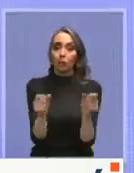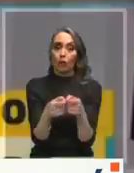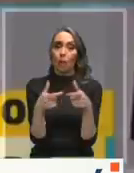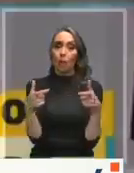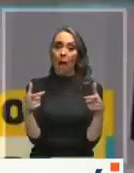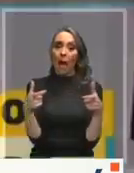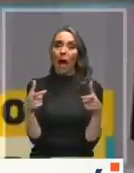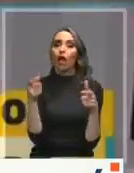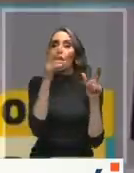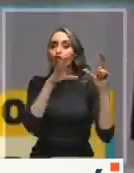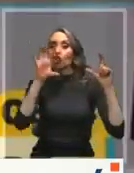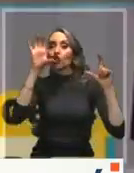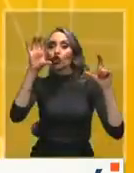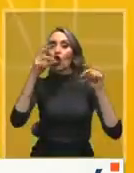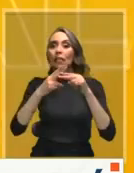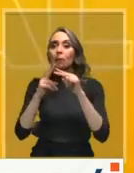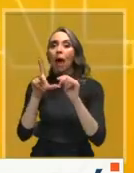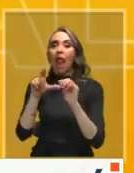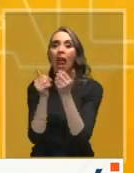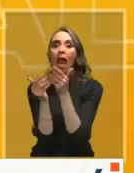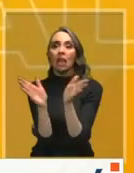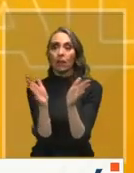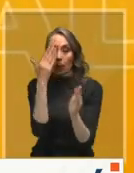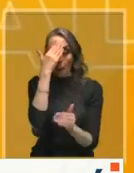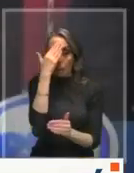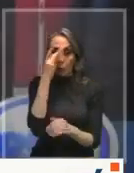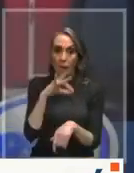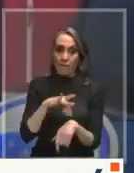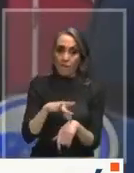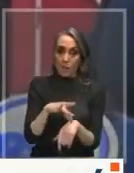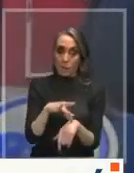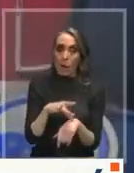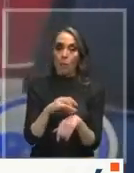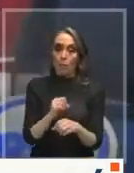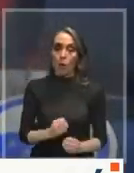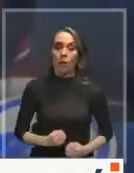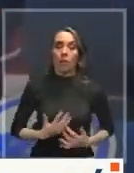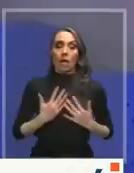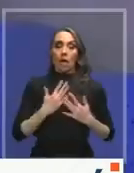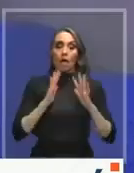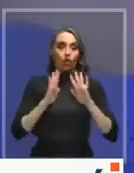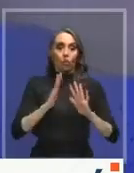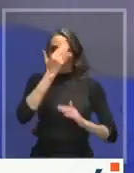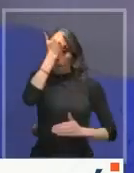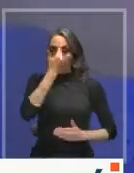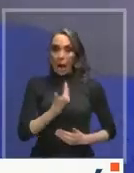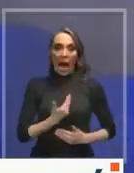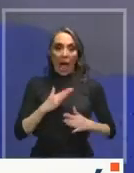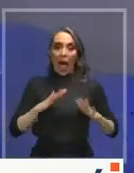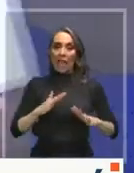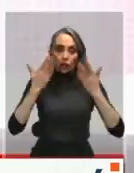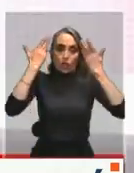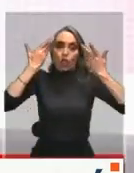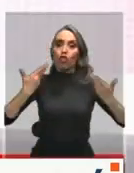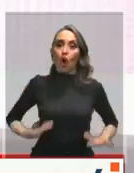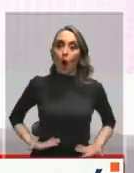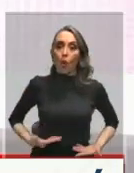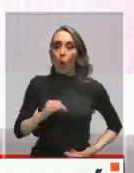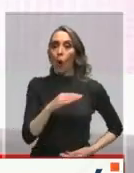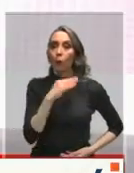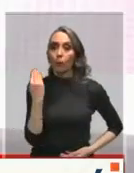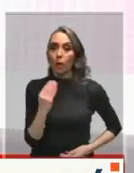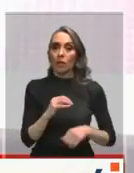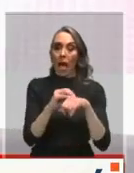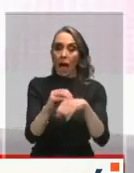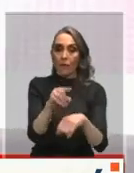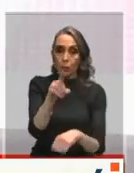La Libertad. Hay preocupación y no es para menos, una enfermedad capaz de provocar parálisis total e incluso la muerte. Así que si